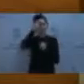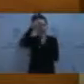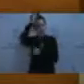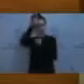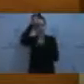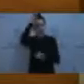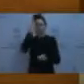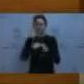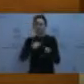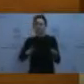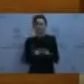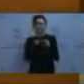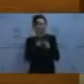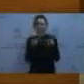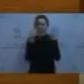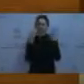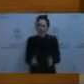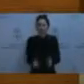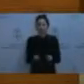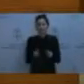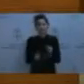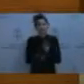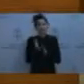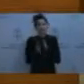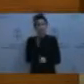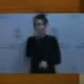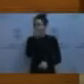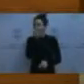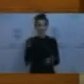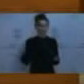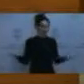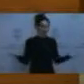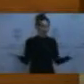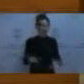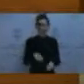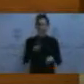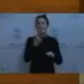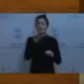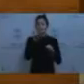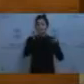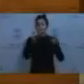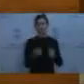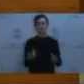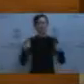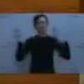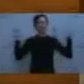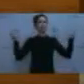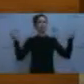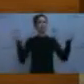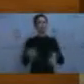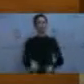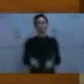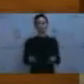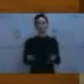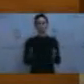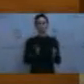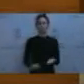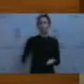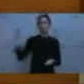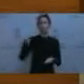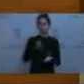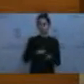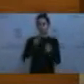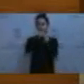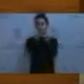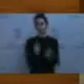sociales, que no podrían salir adelante si la irresponsabilidad de los grupos parlamentarios hacía que los